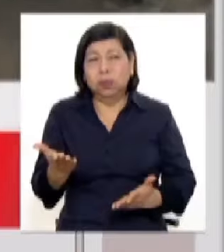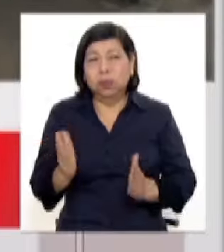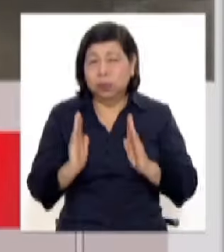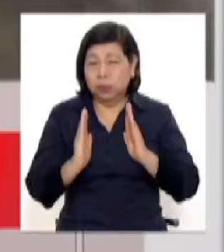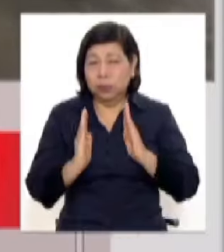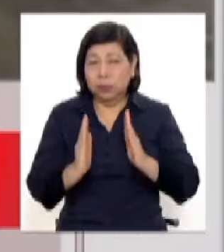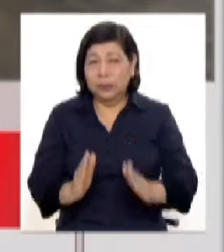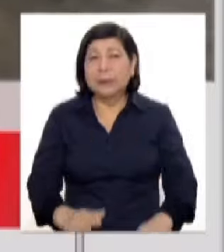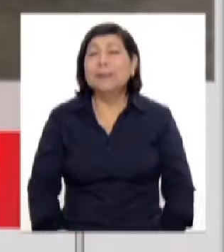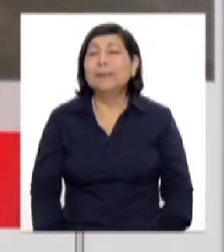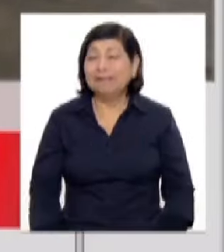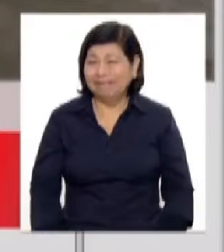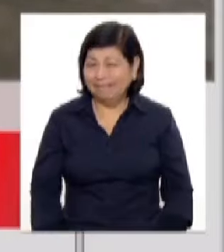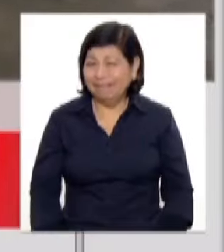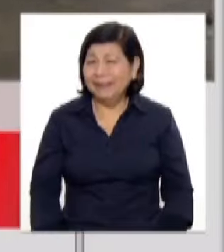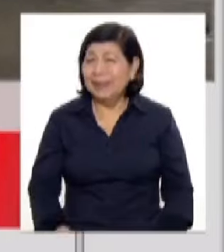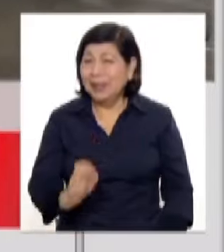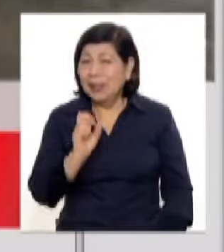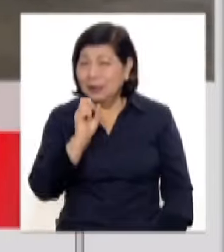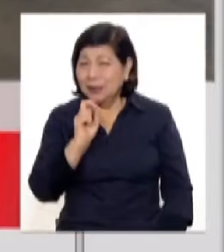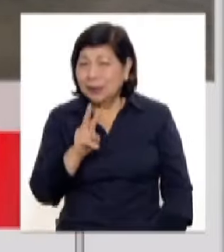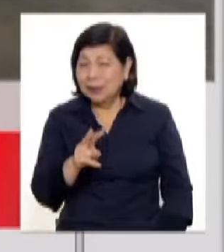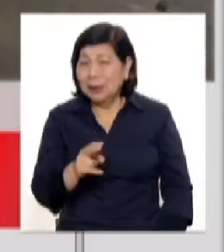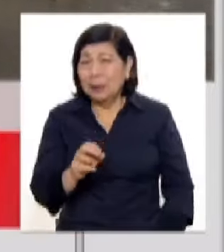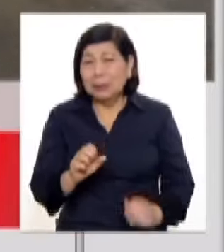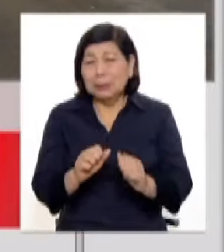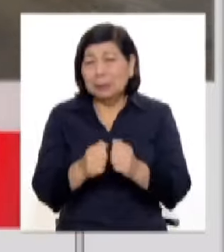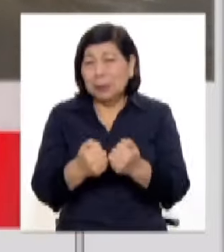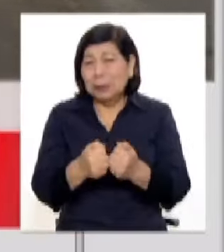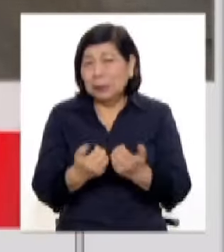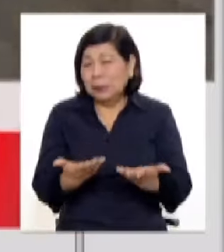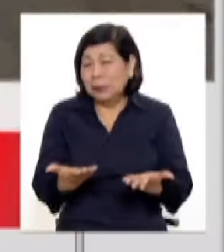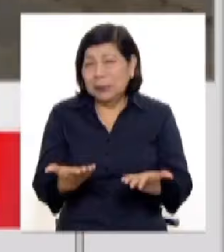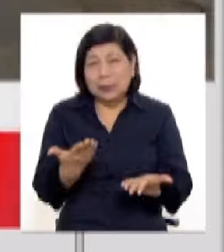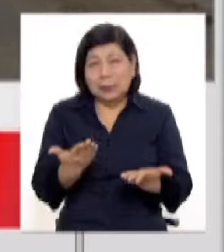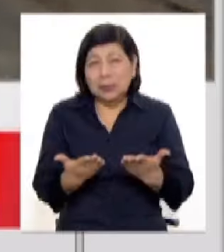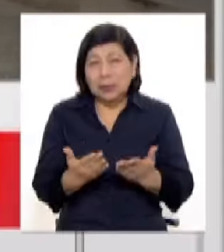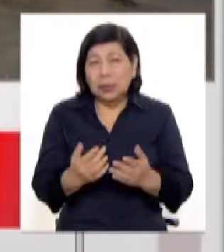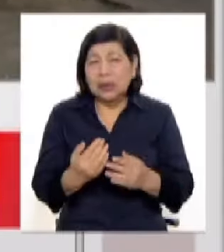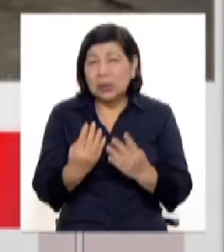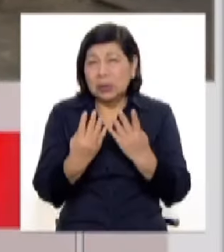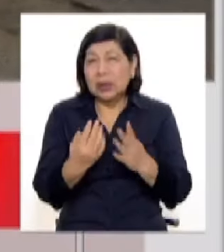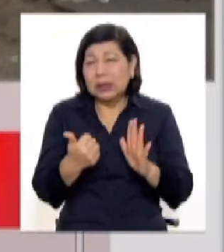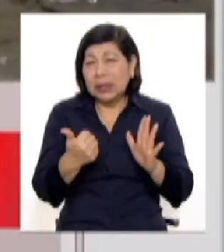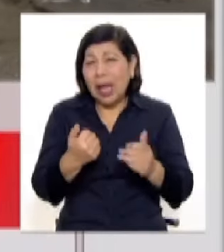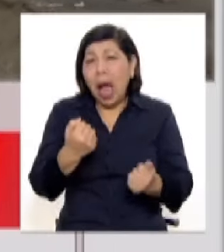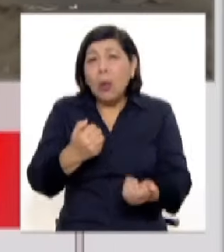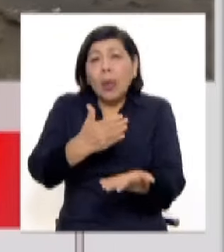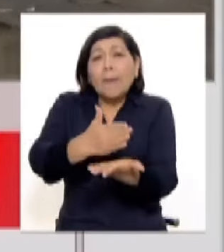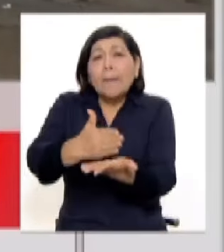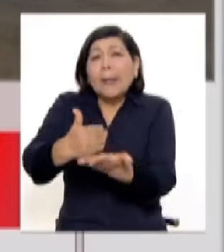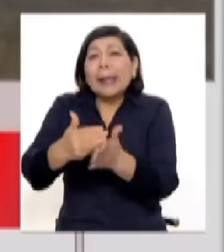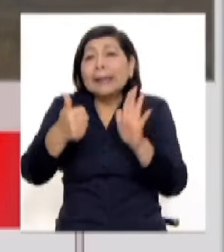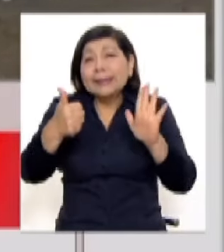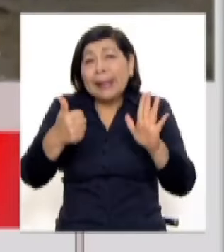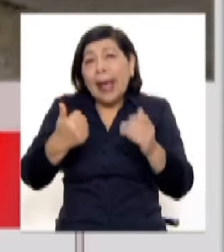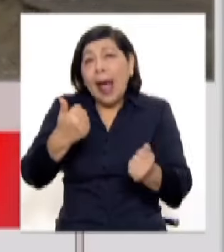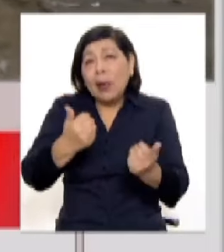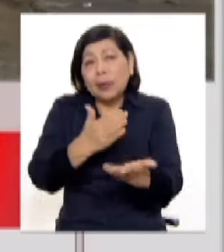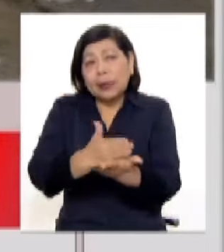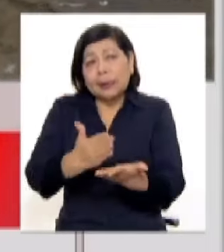pasaje Puruchuco. Lo que ha ocasionado pues destrozos, de rotura de lunas a más de 6 vehículos,